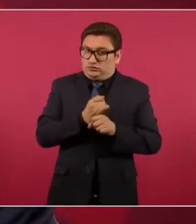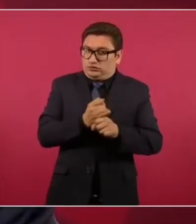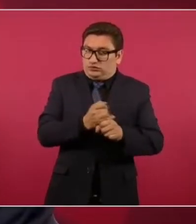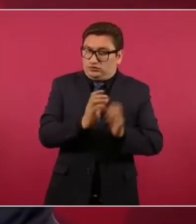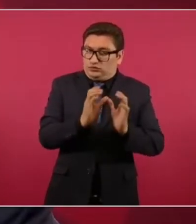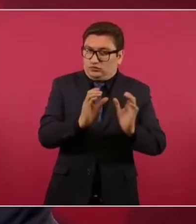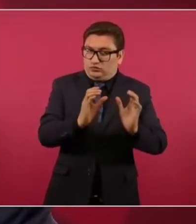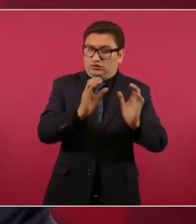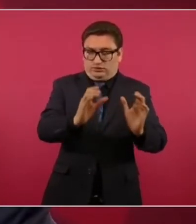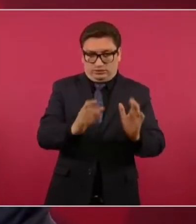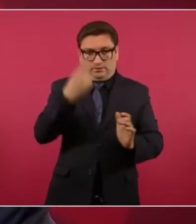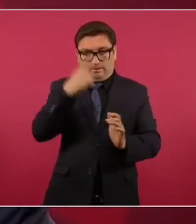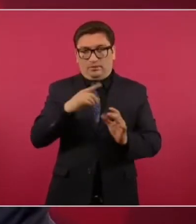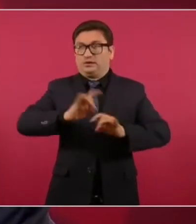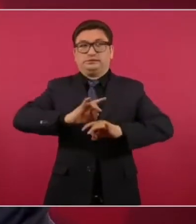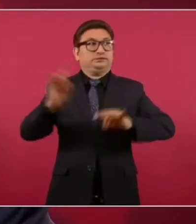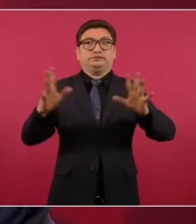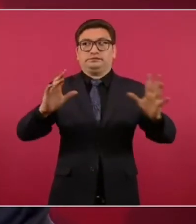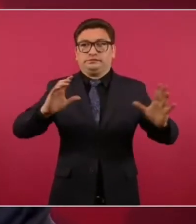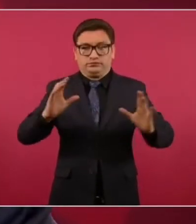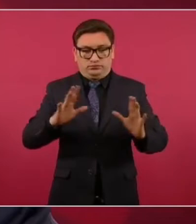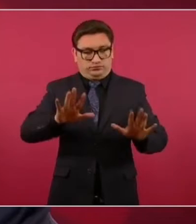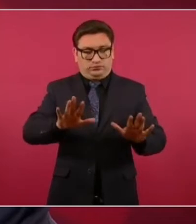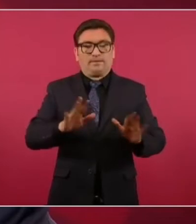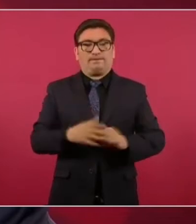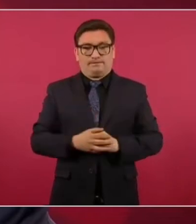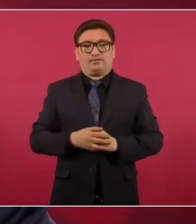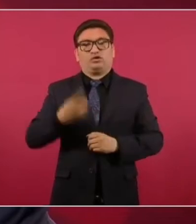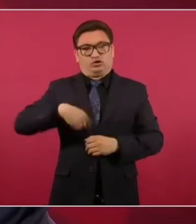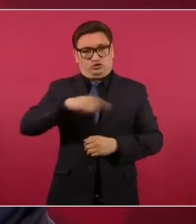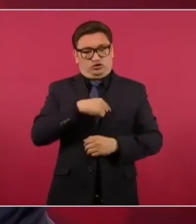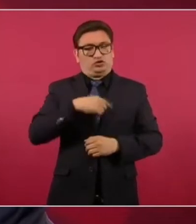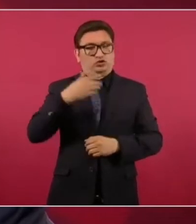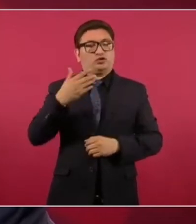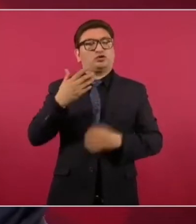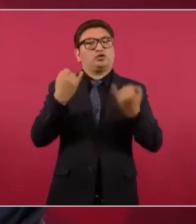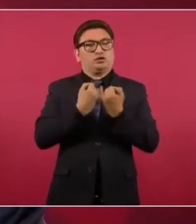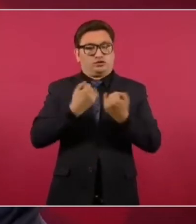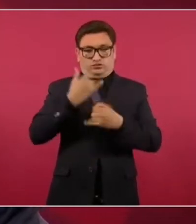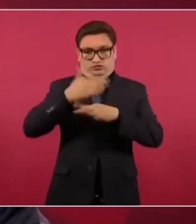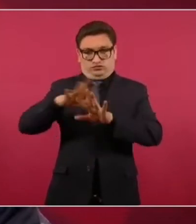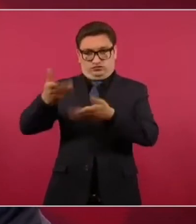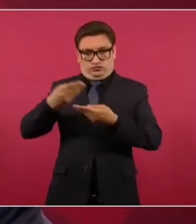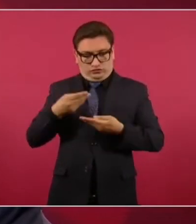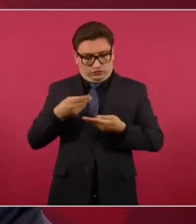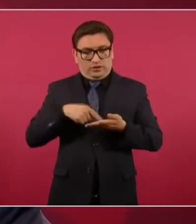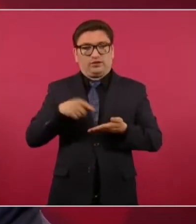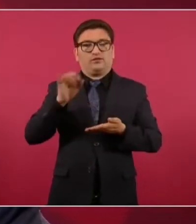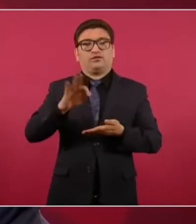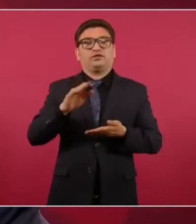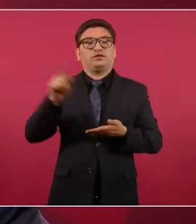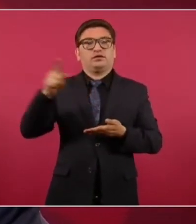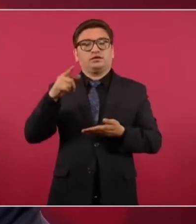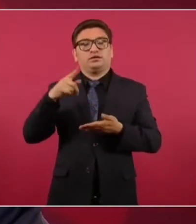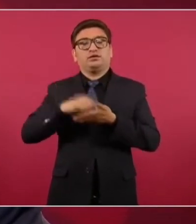no generar ningún alertamiento. Y nosotros recibimos también la información de la Fiscalía de